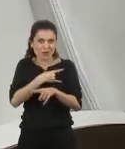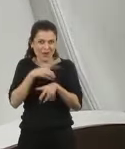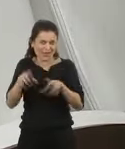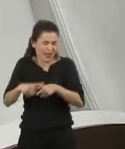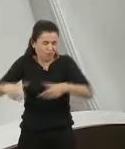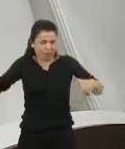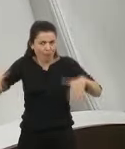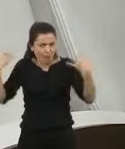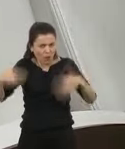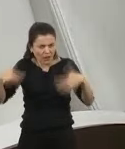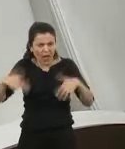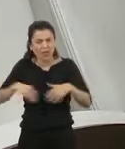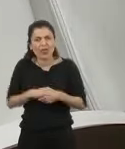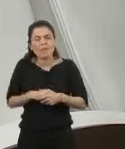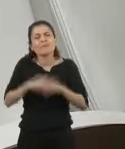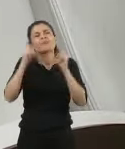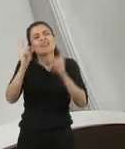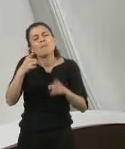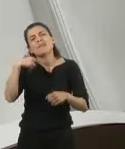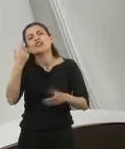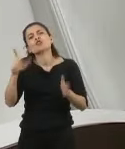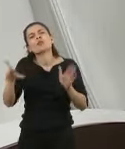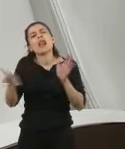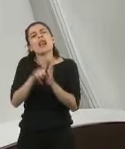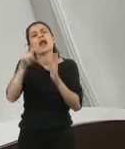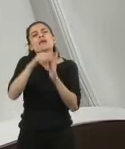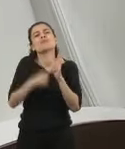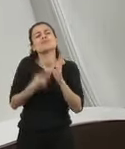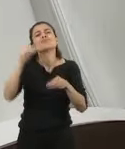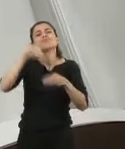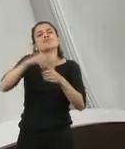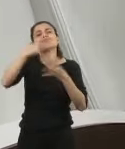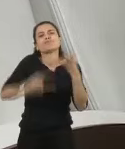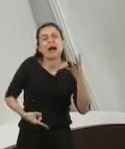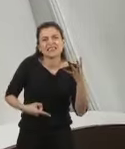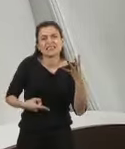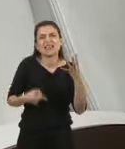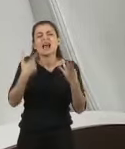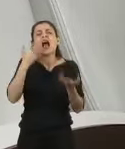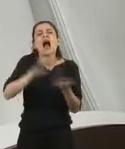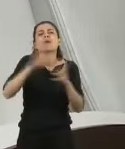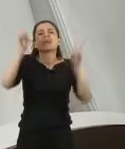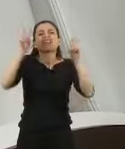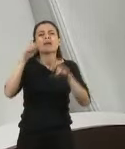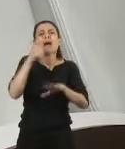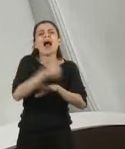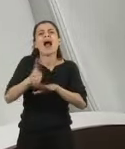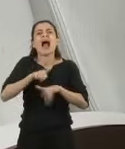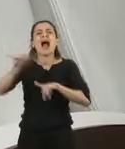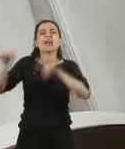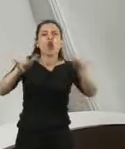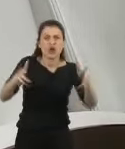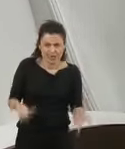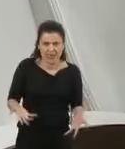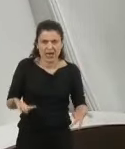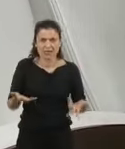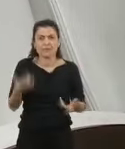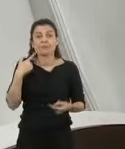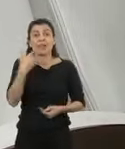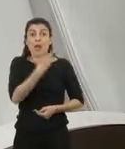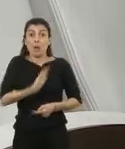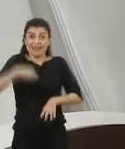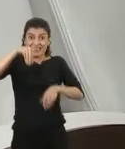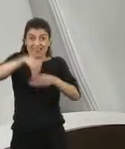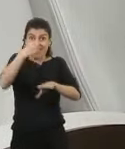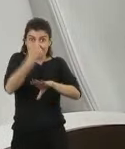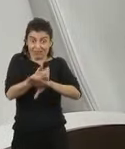pregunta en la ley bases entre las empresas sujetas a privatización está aerolíneas argentinas el presidente de la compañía ya